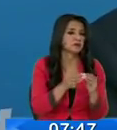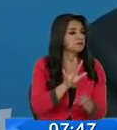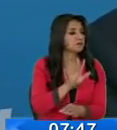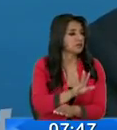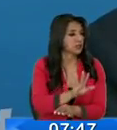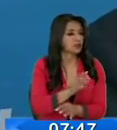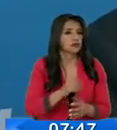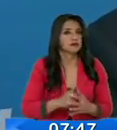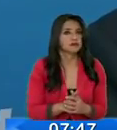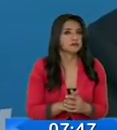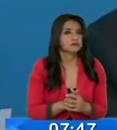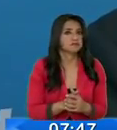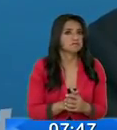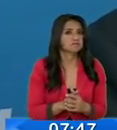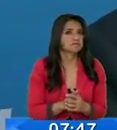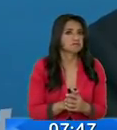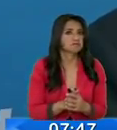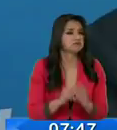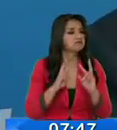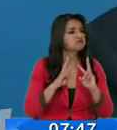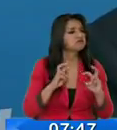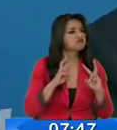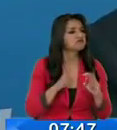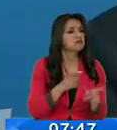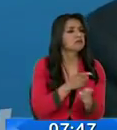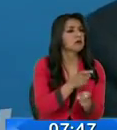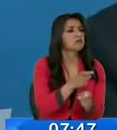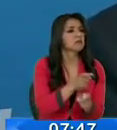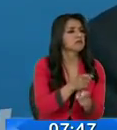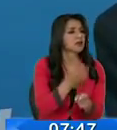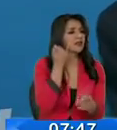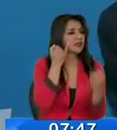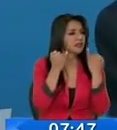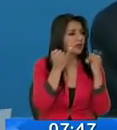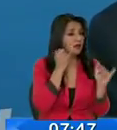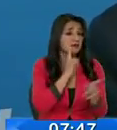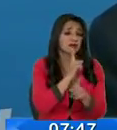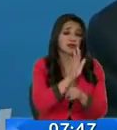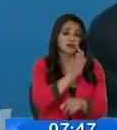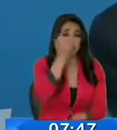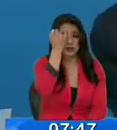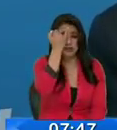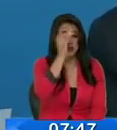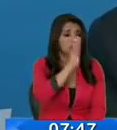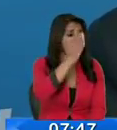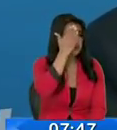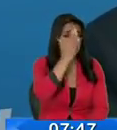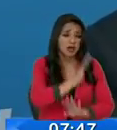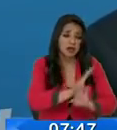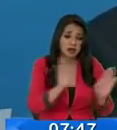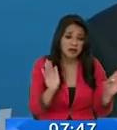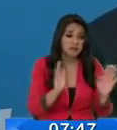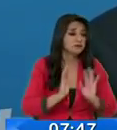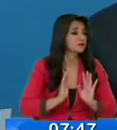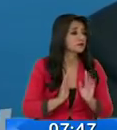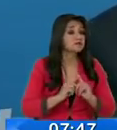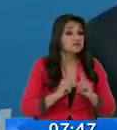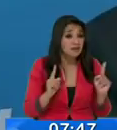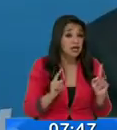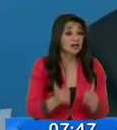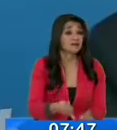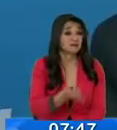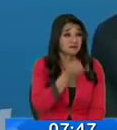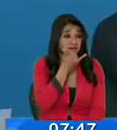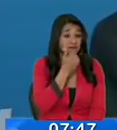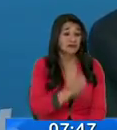ser averiguada, seguida, perseguida por sus ideas. Allá sus ideas, ella sabrá cómo lo hace. Creo que el delito